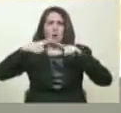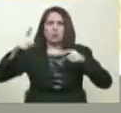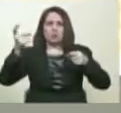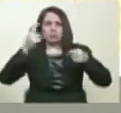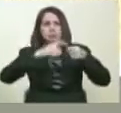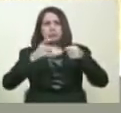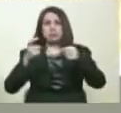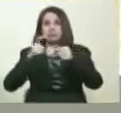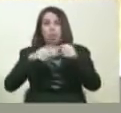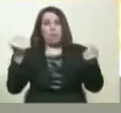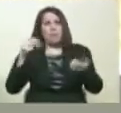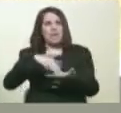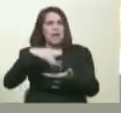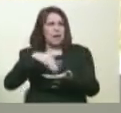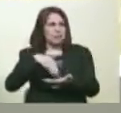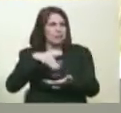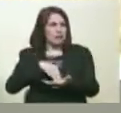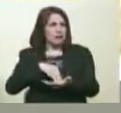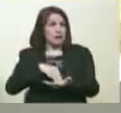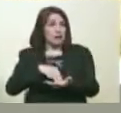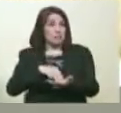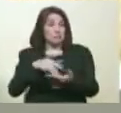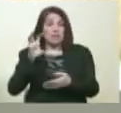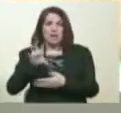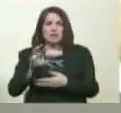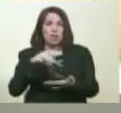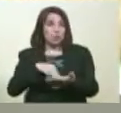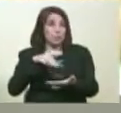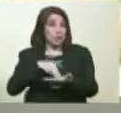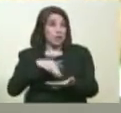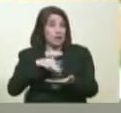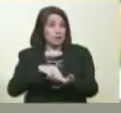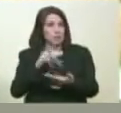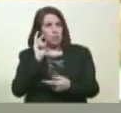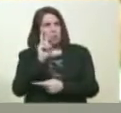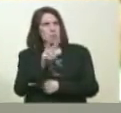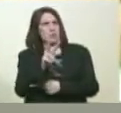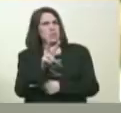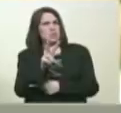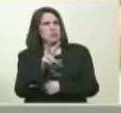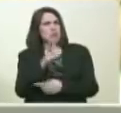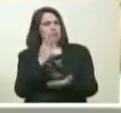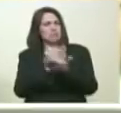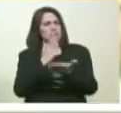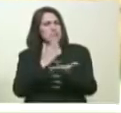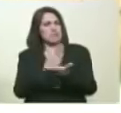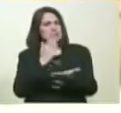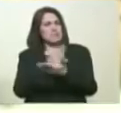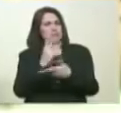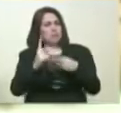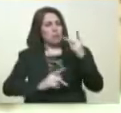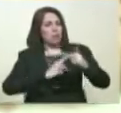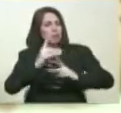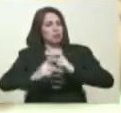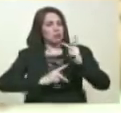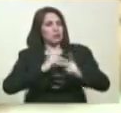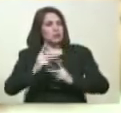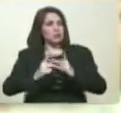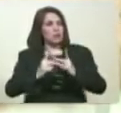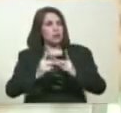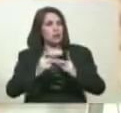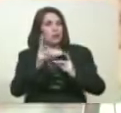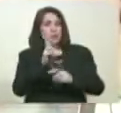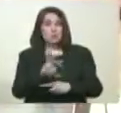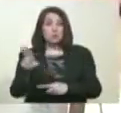con el Estado Miranda. En el Estado Miranda hemos notado que cada vez que nosotros tenemos esta producción, usamos el